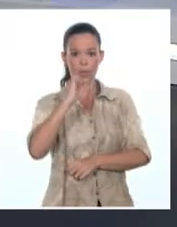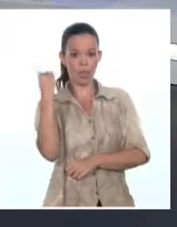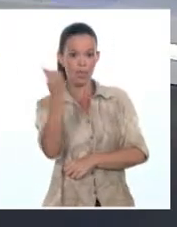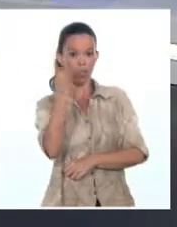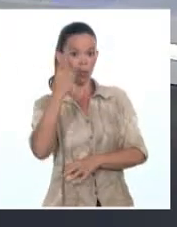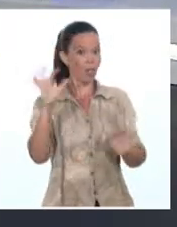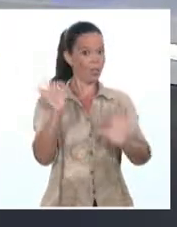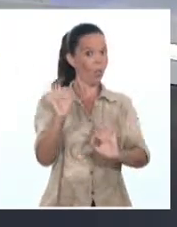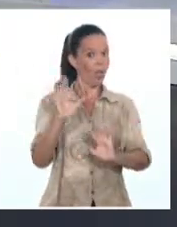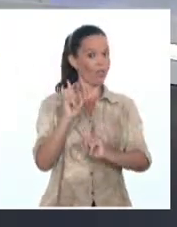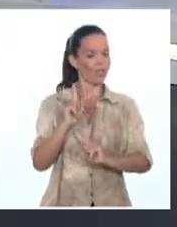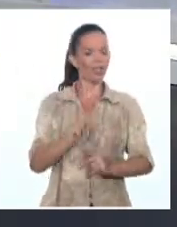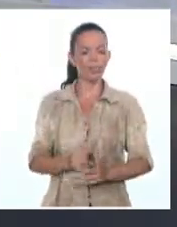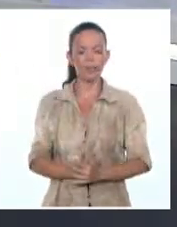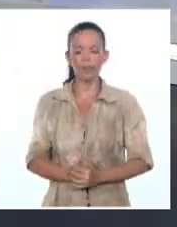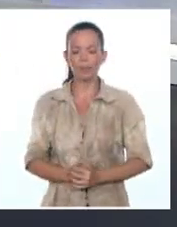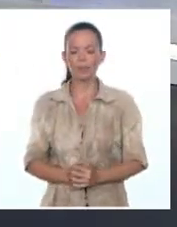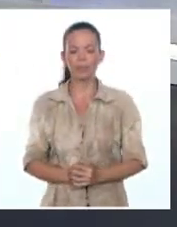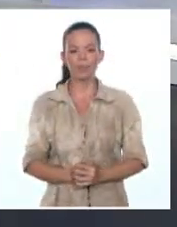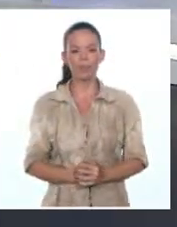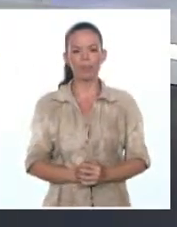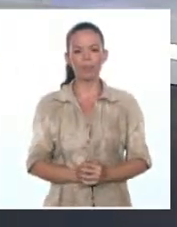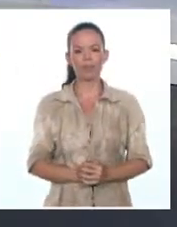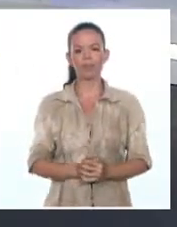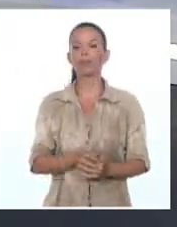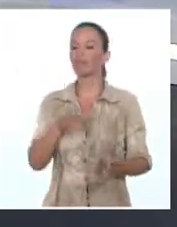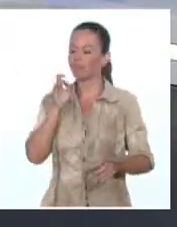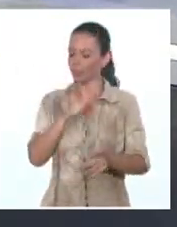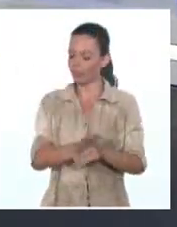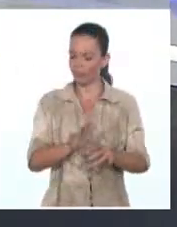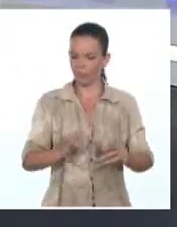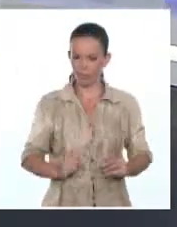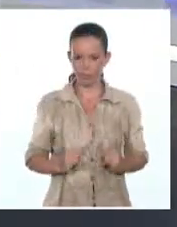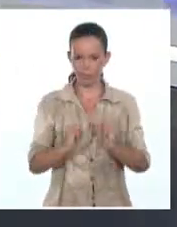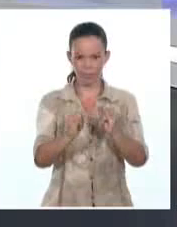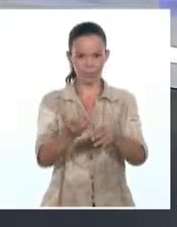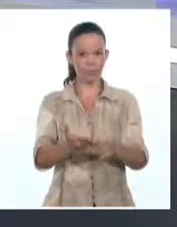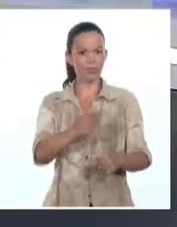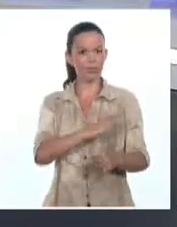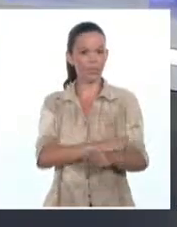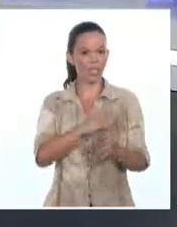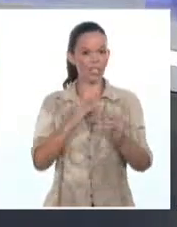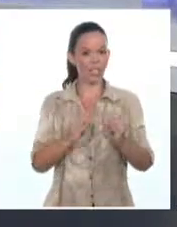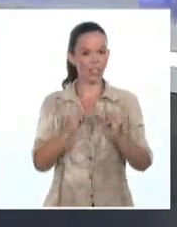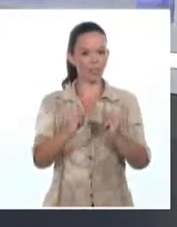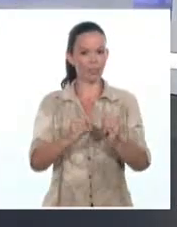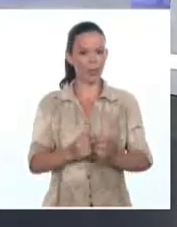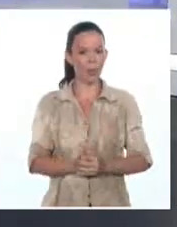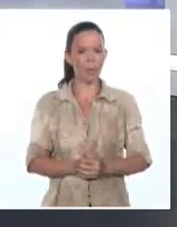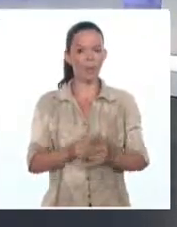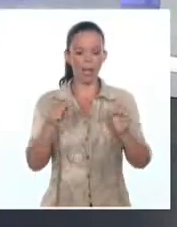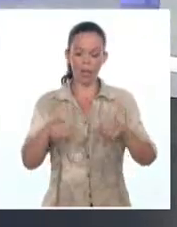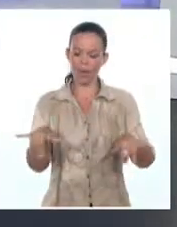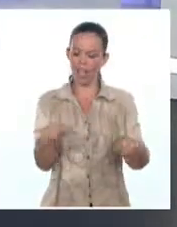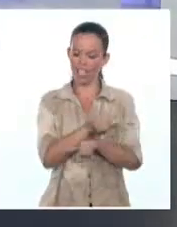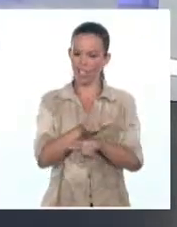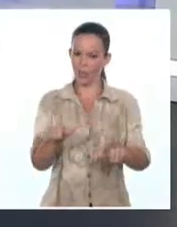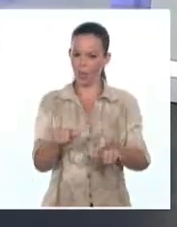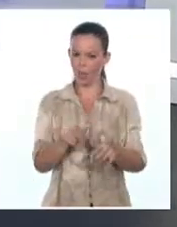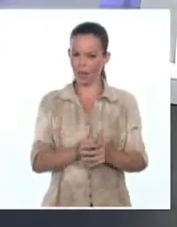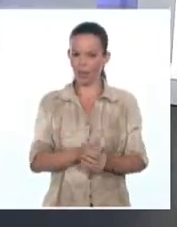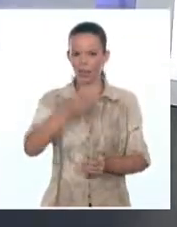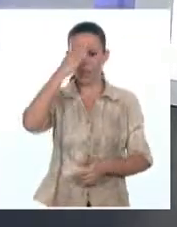demostrado Entonces vamos a comenzar precisamente como ya adelantábamos en titulares y lo hacíamos ahora mismo